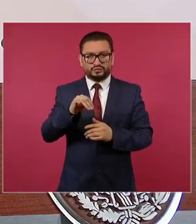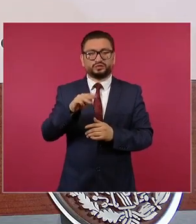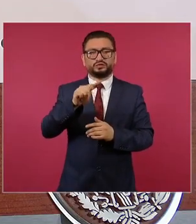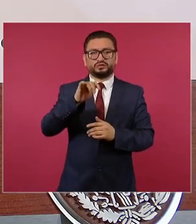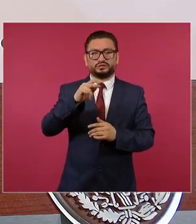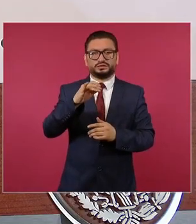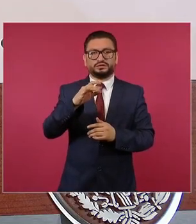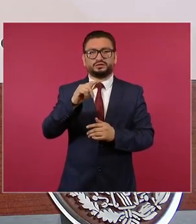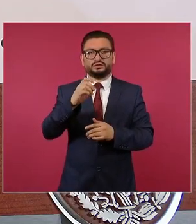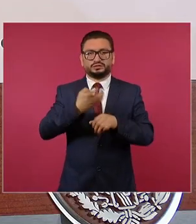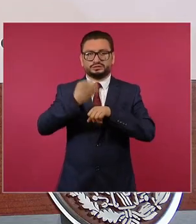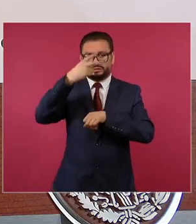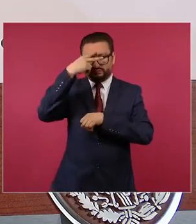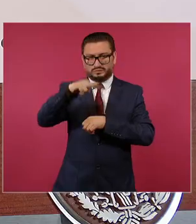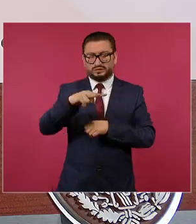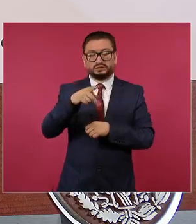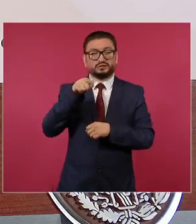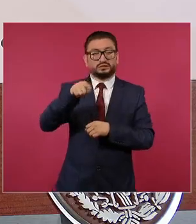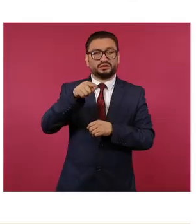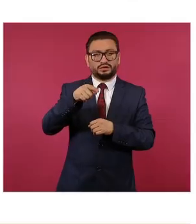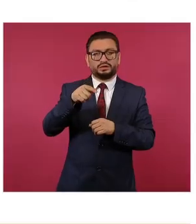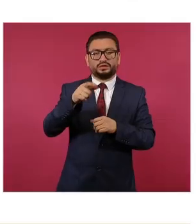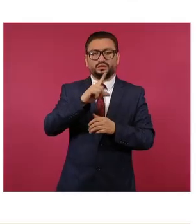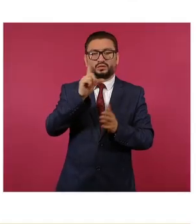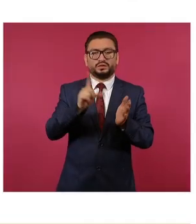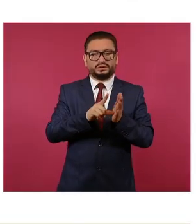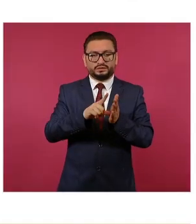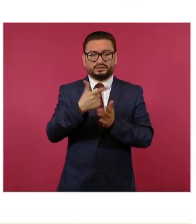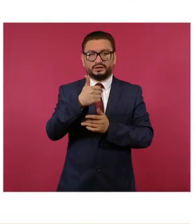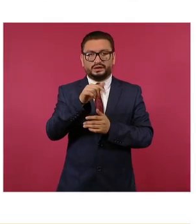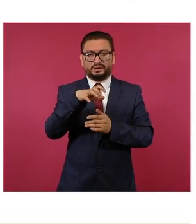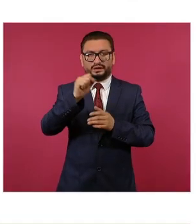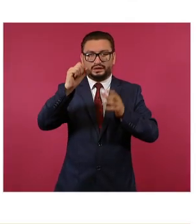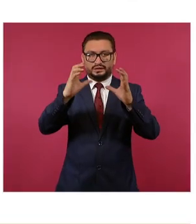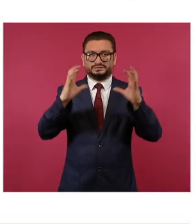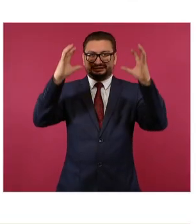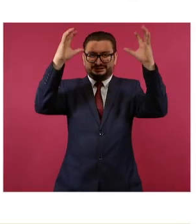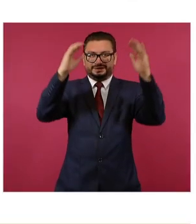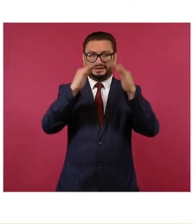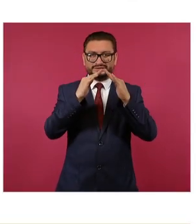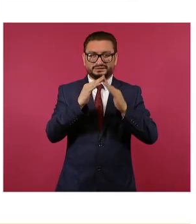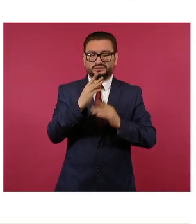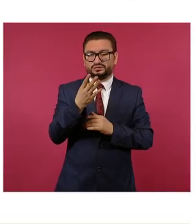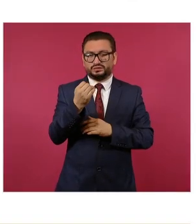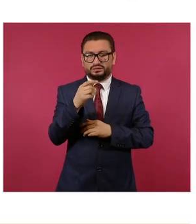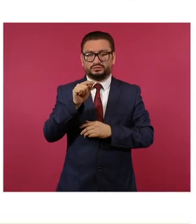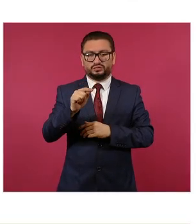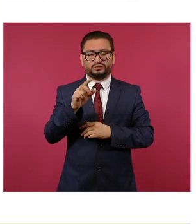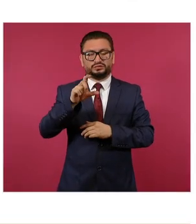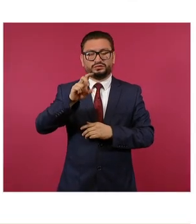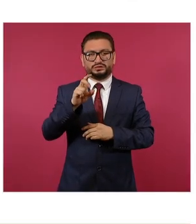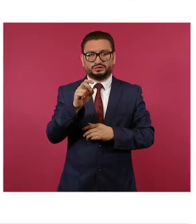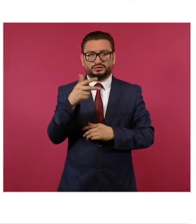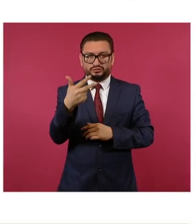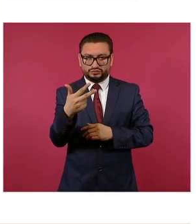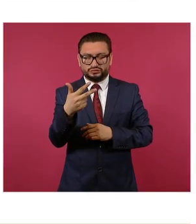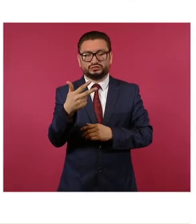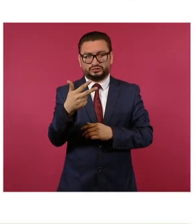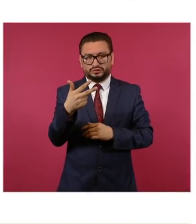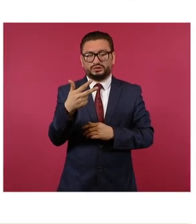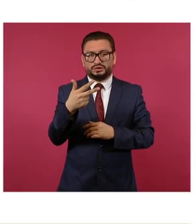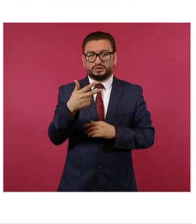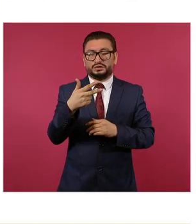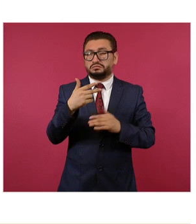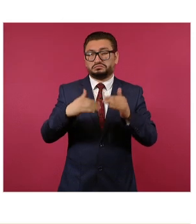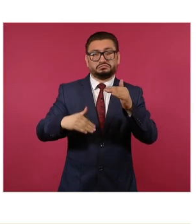Tonatico, Estado de México, que ofreció el litro en el caso del gas estacionario en 9 pesos con 38 centavos, cuando